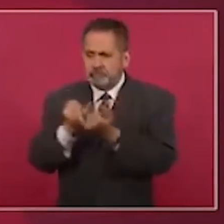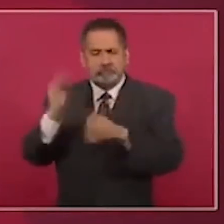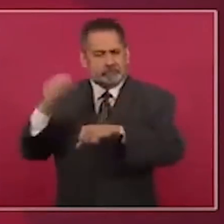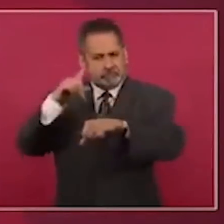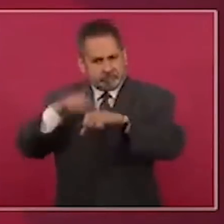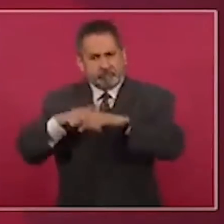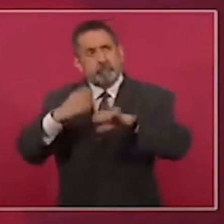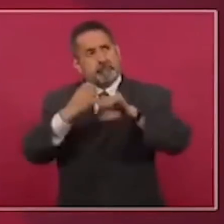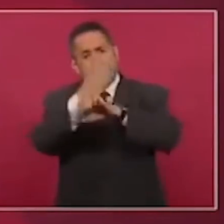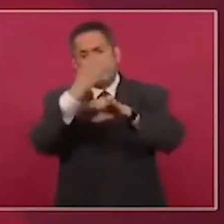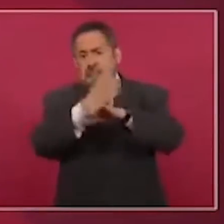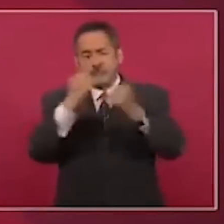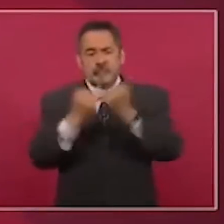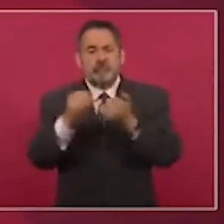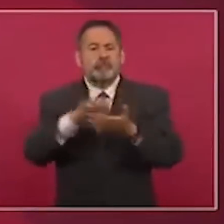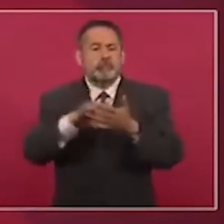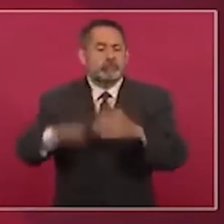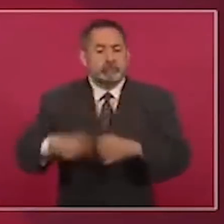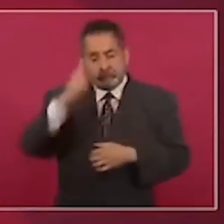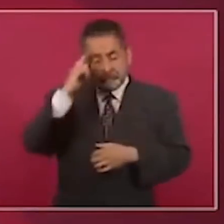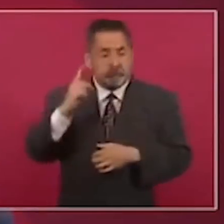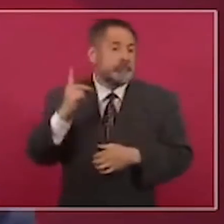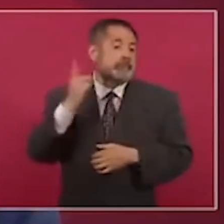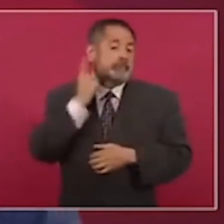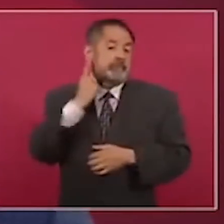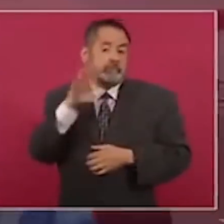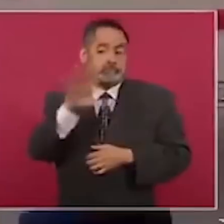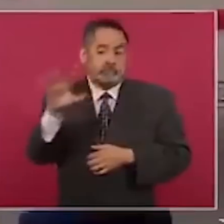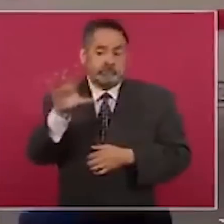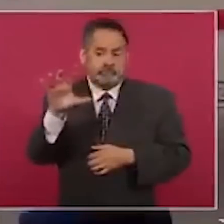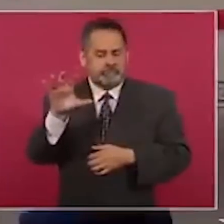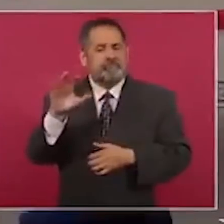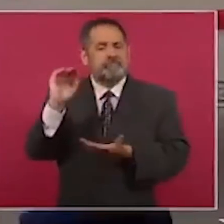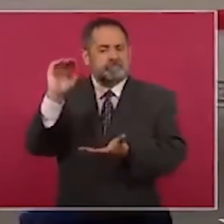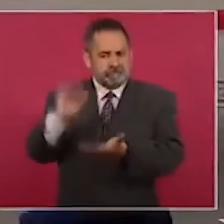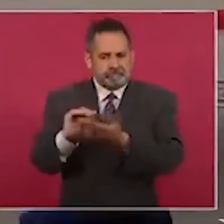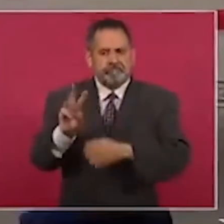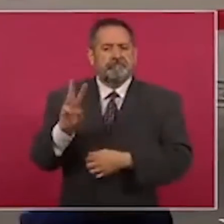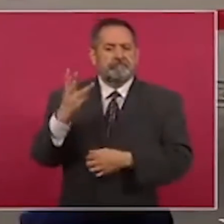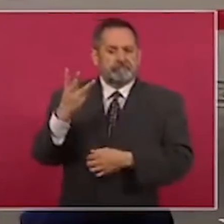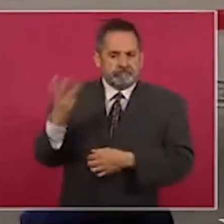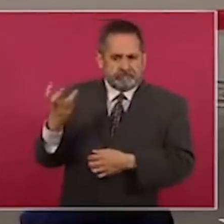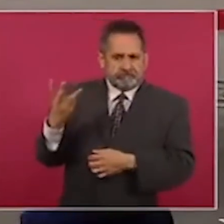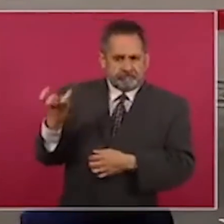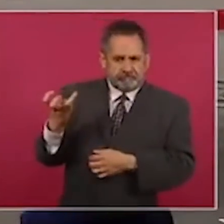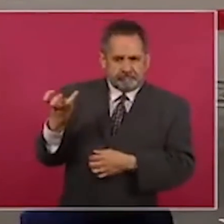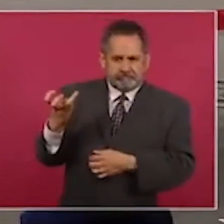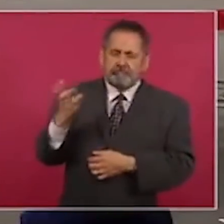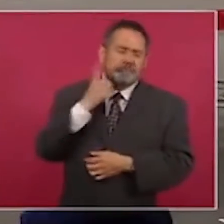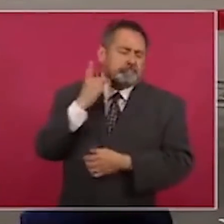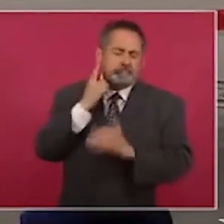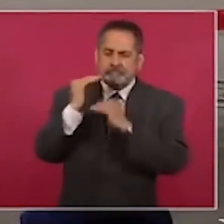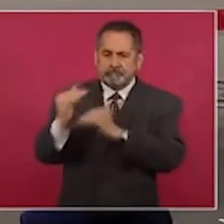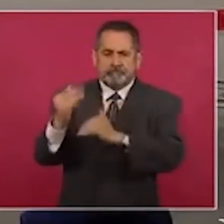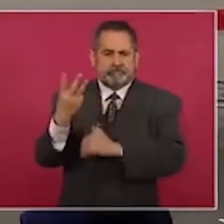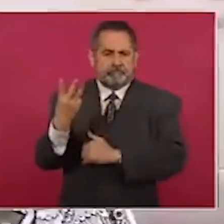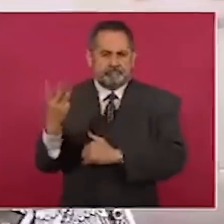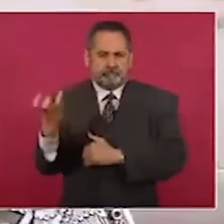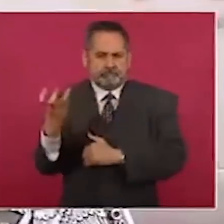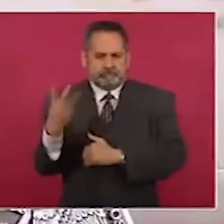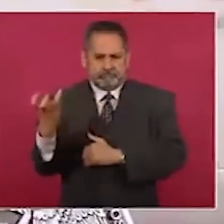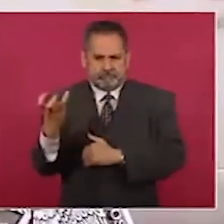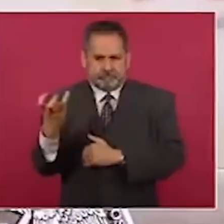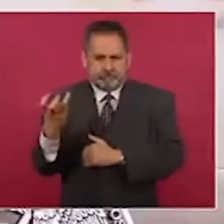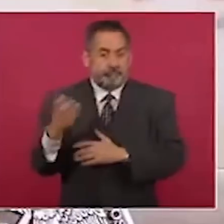Cámara de Diputados, pasando a 300 diputados. Y aquí vale la pena resaltar que